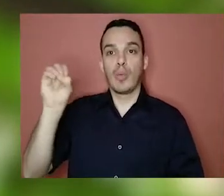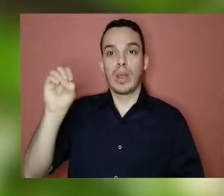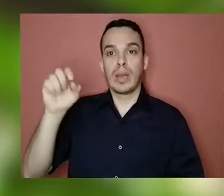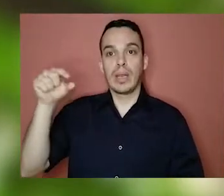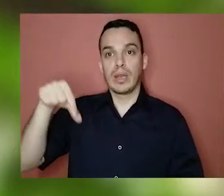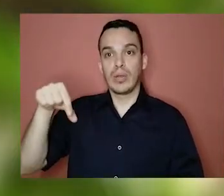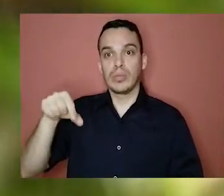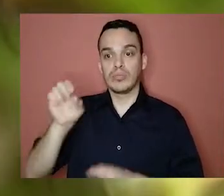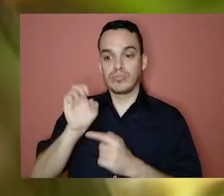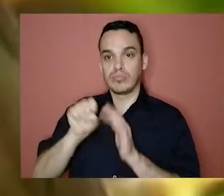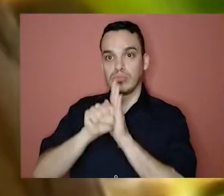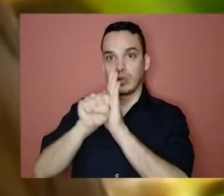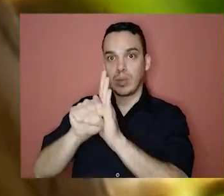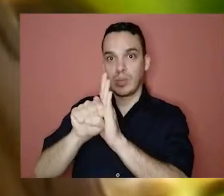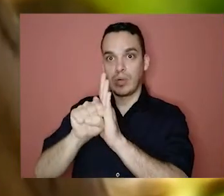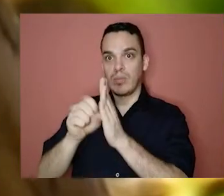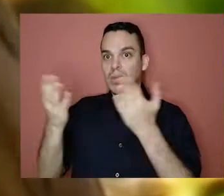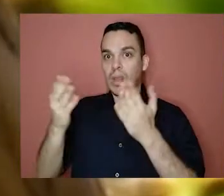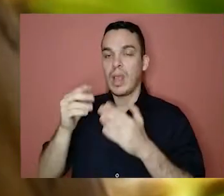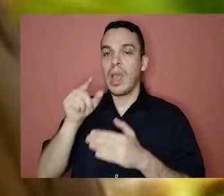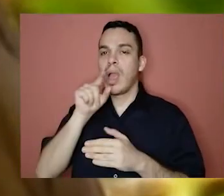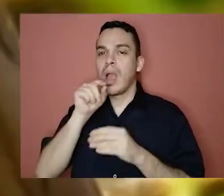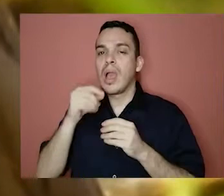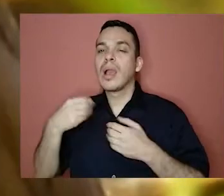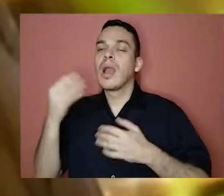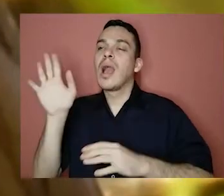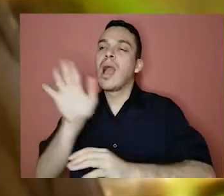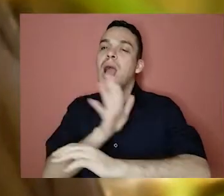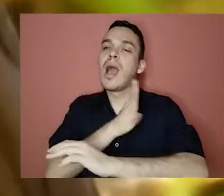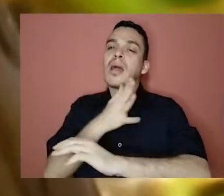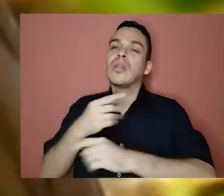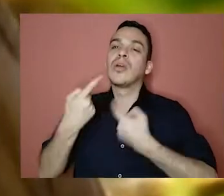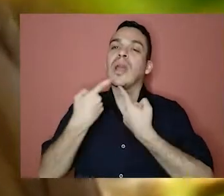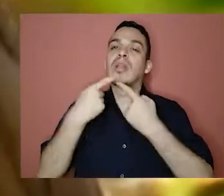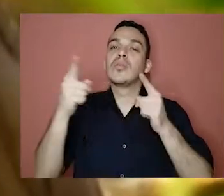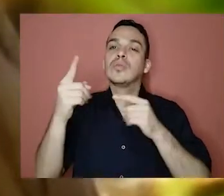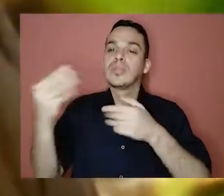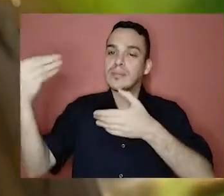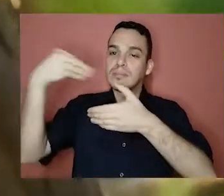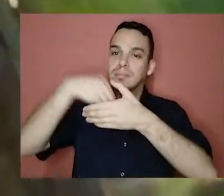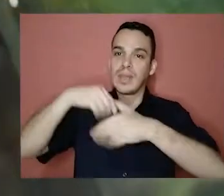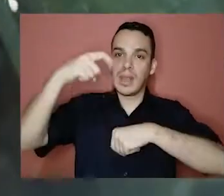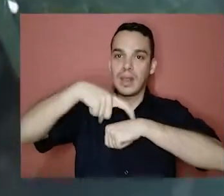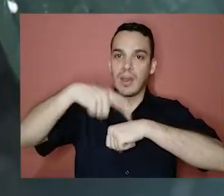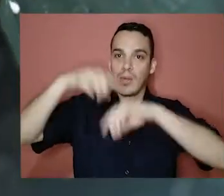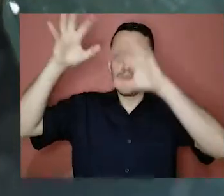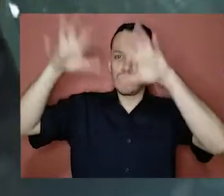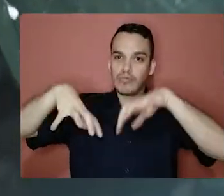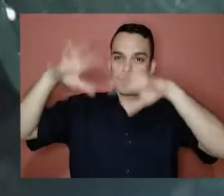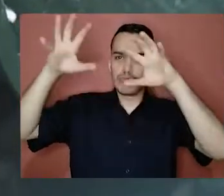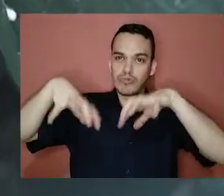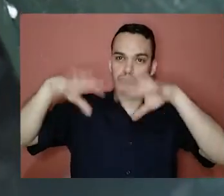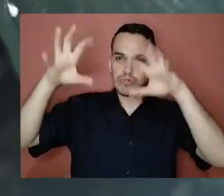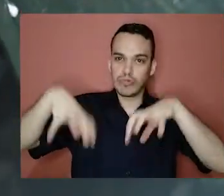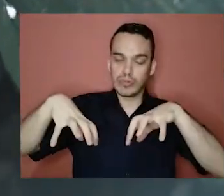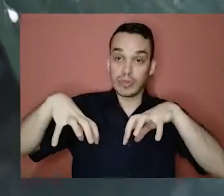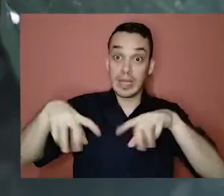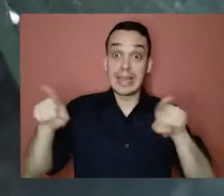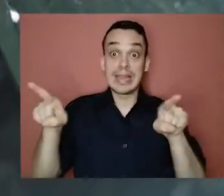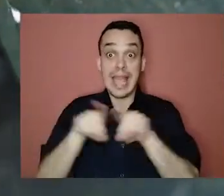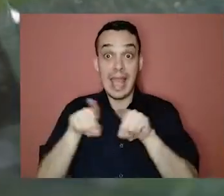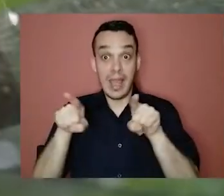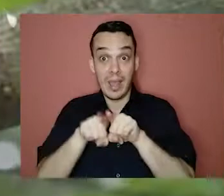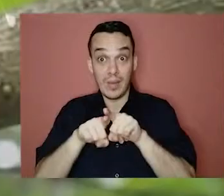Quirós. Fue declarado símbolo nacional como un tributo a su canto potente y melodioso, que anuncia la entrada de la época